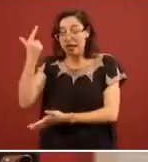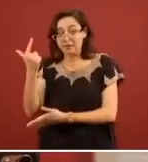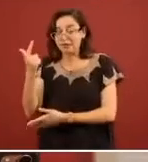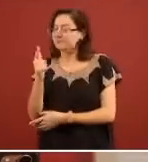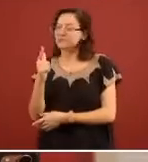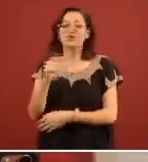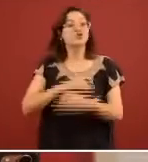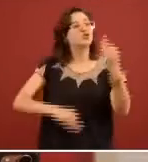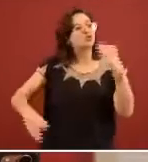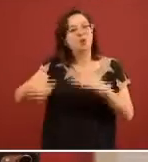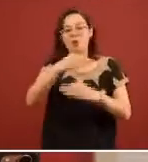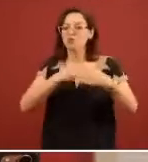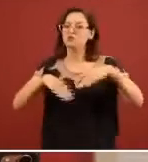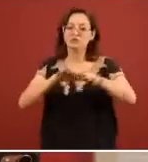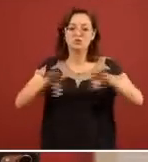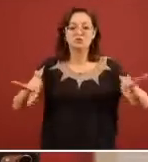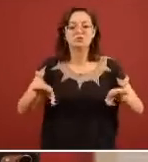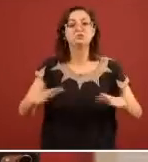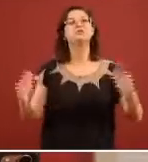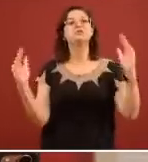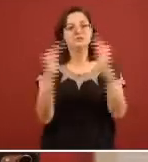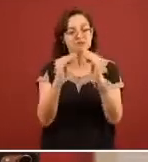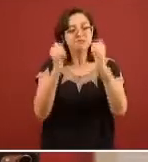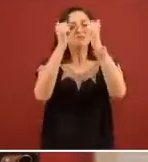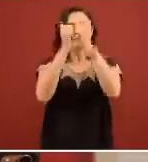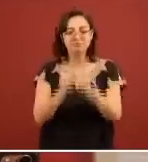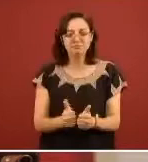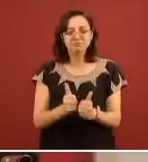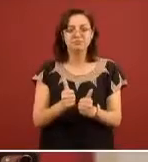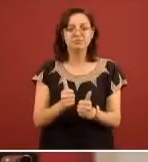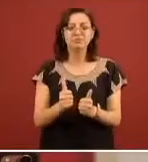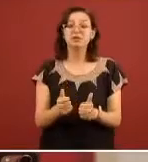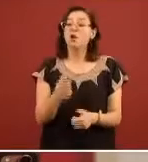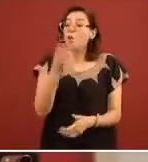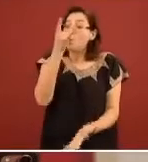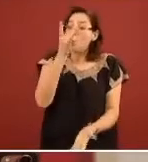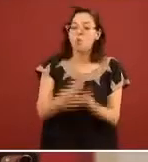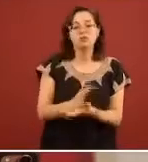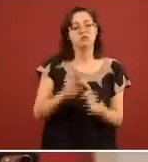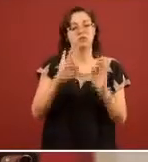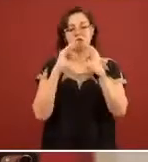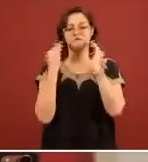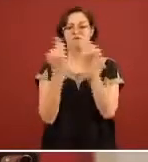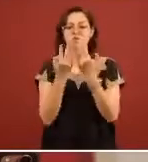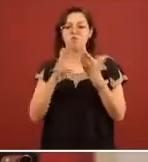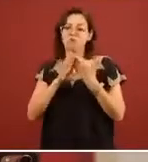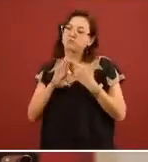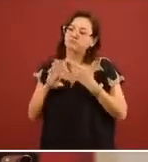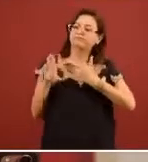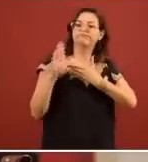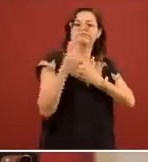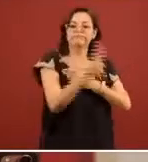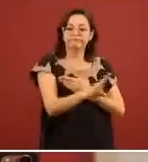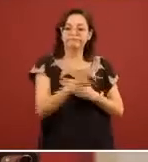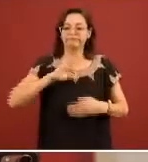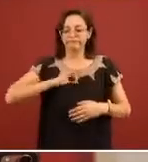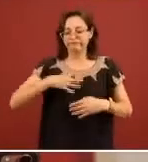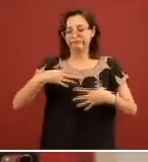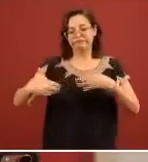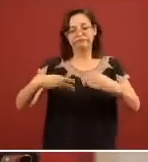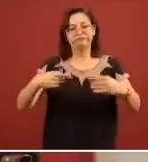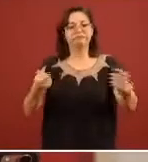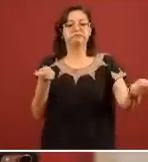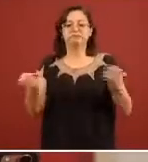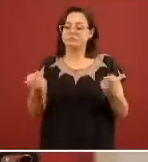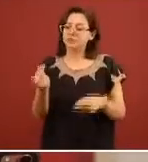complicarse. Entonces, insistimos, quédate en casa. Esta es la medida de precaución, de prevención, de control